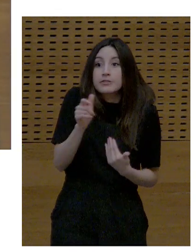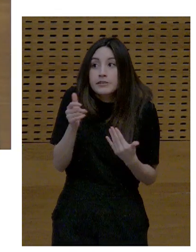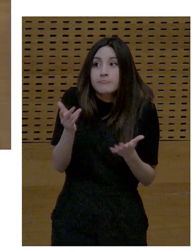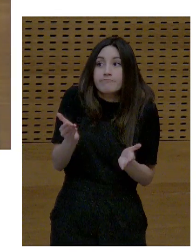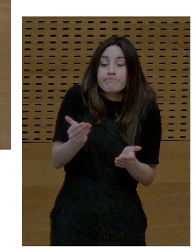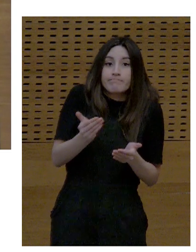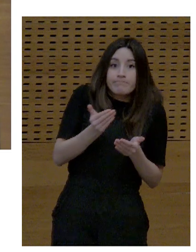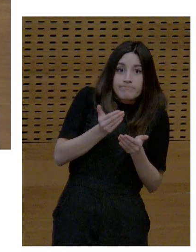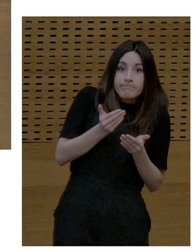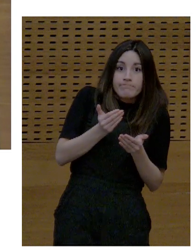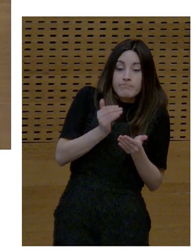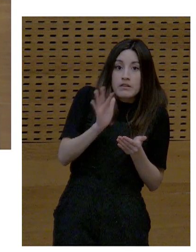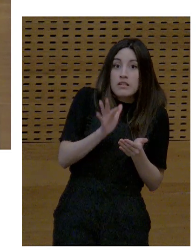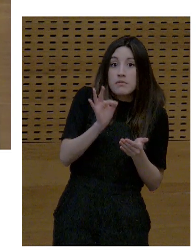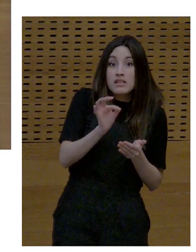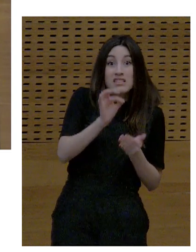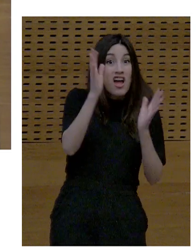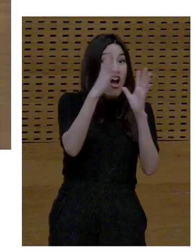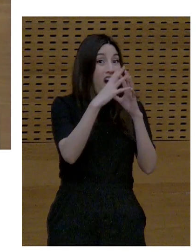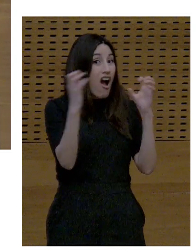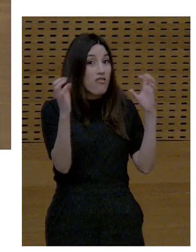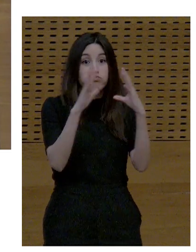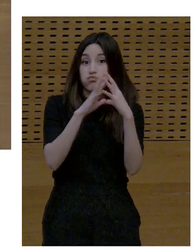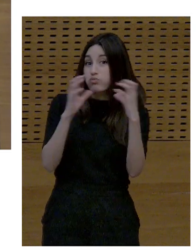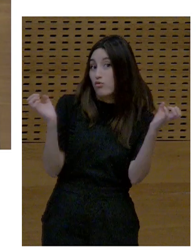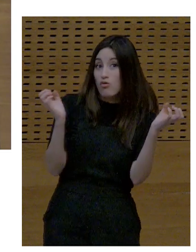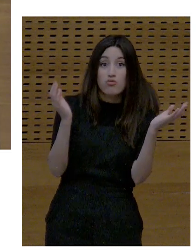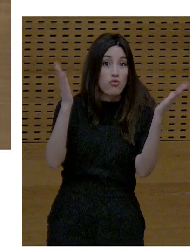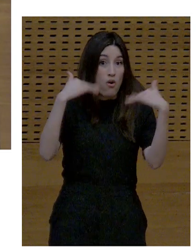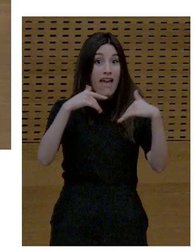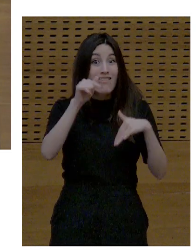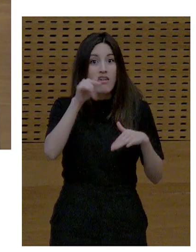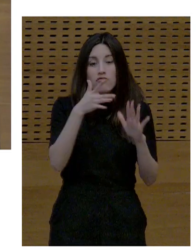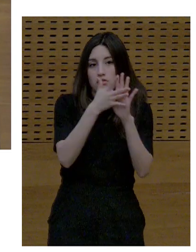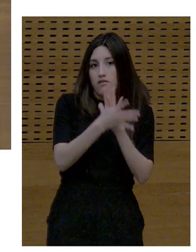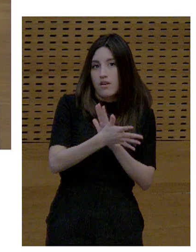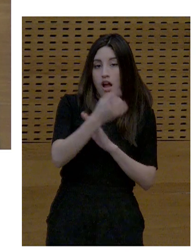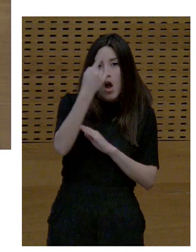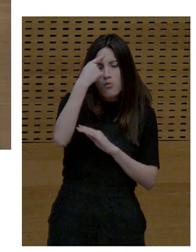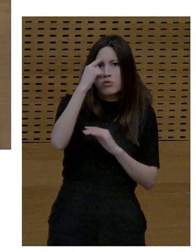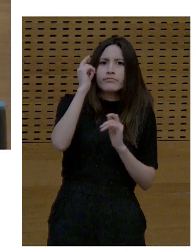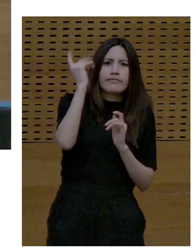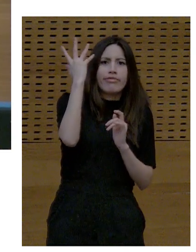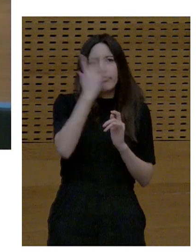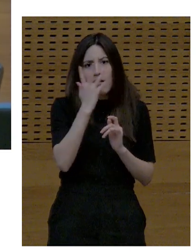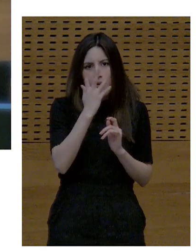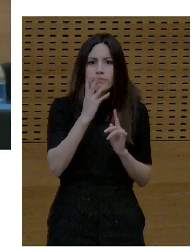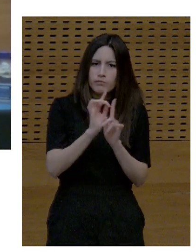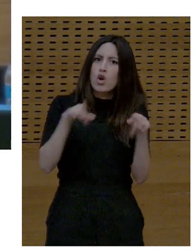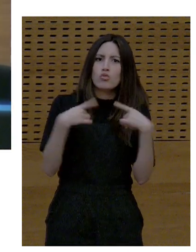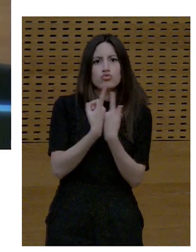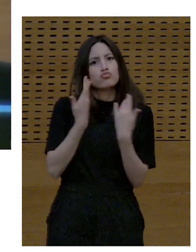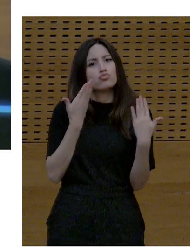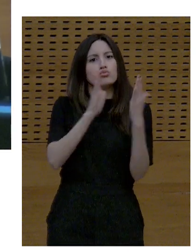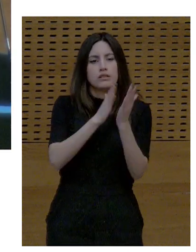una incomprensión por parte de muchos sectores sociales, y eso es un estigma contra el que queremos pelear. Por eso, el tema de